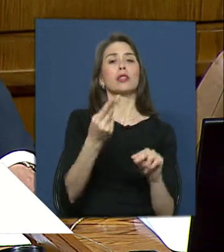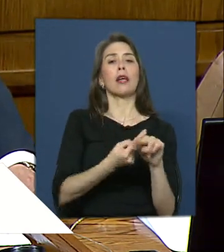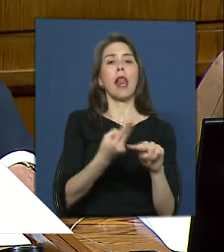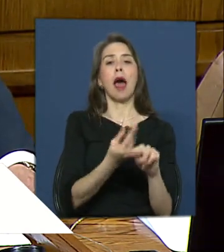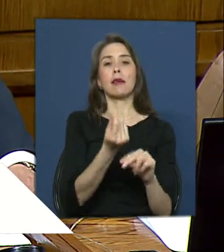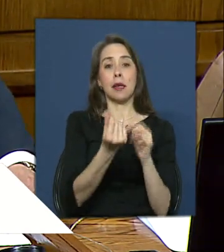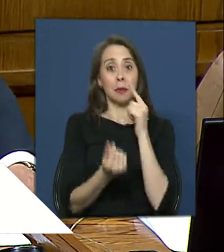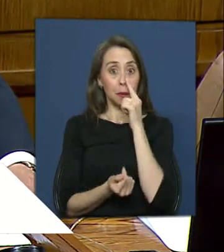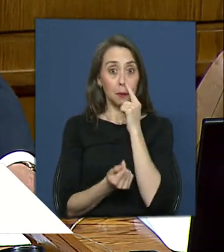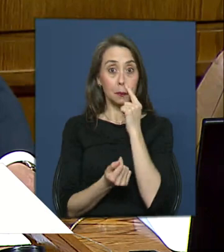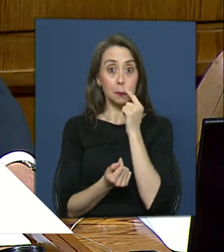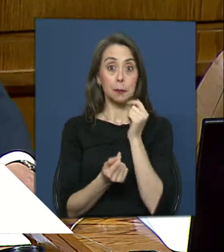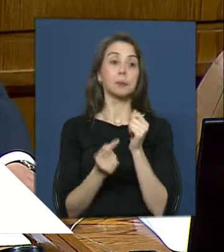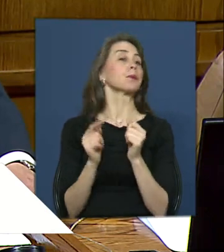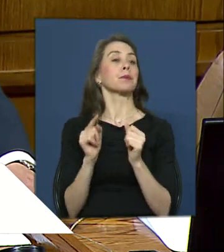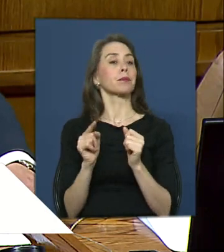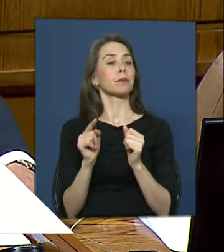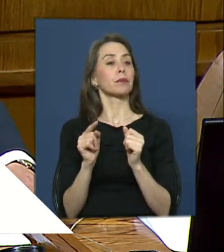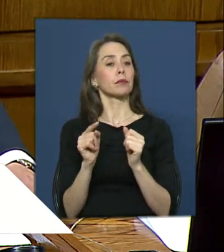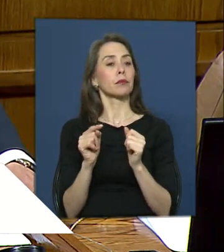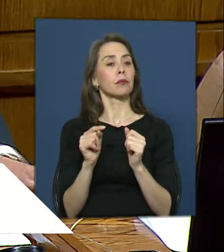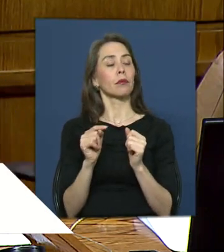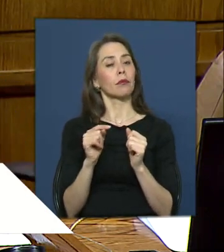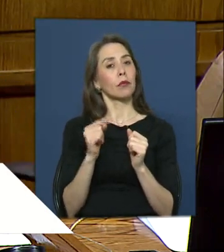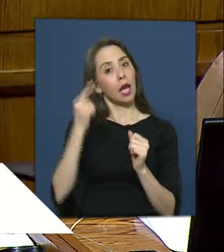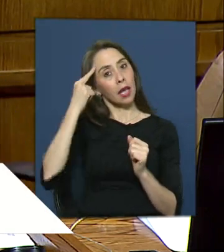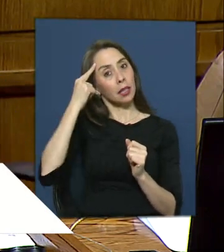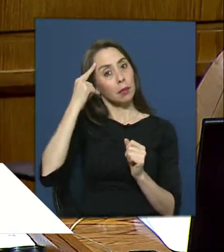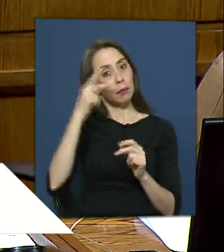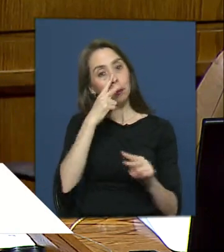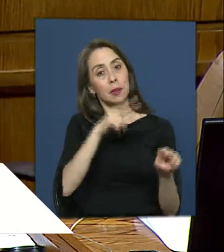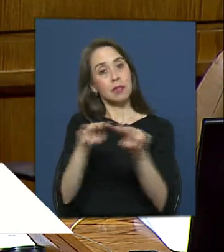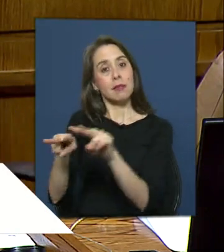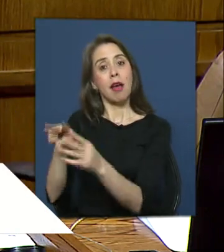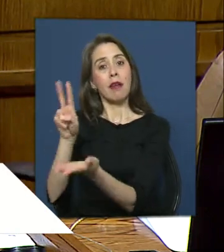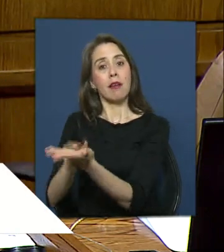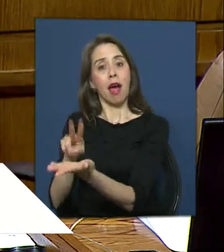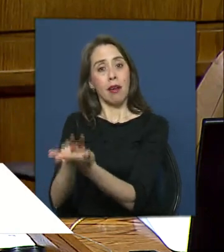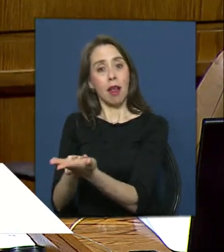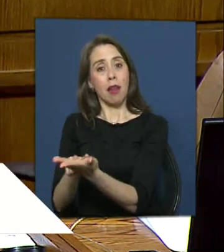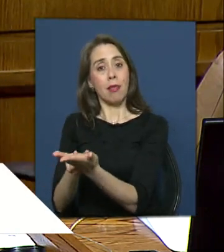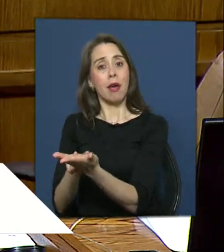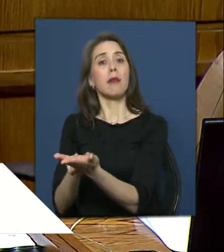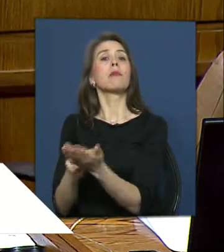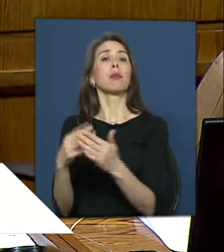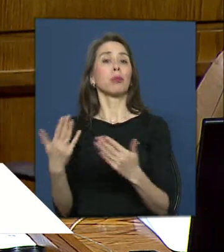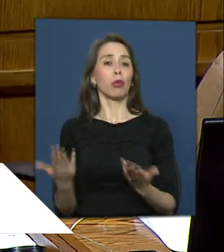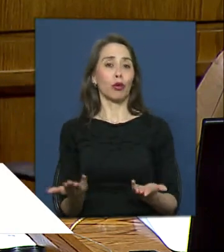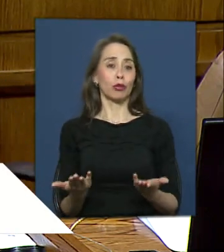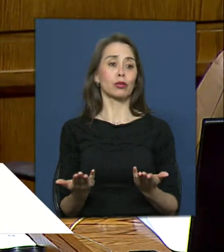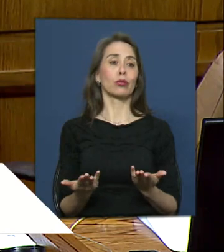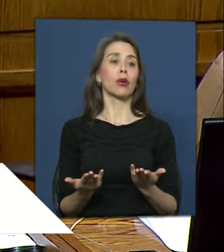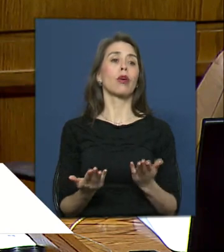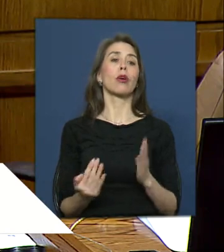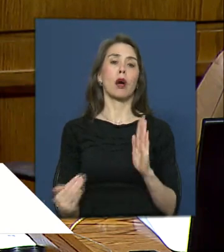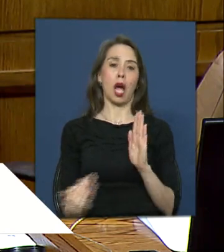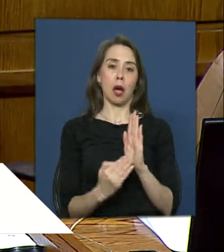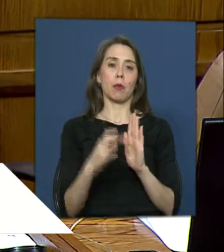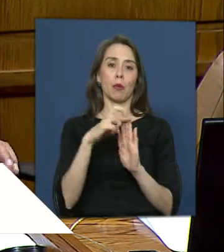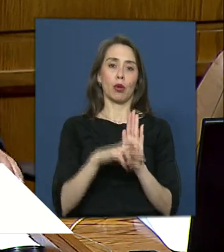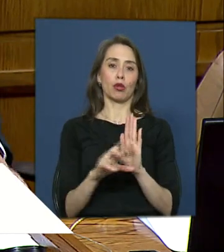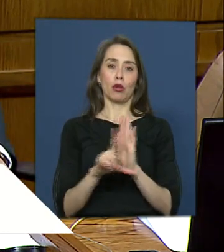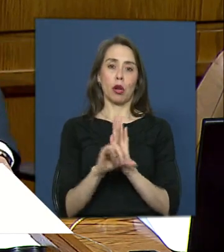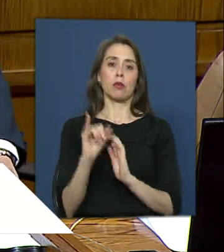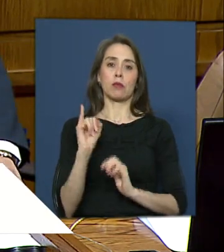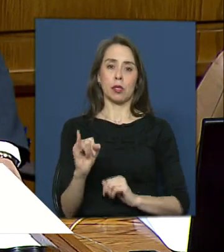estimados colegas, que un sentido de realidad nos lleva a plantearnos precisamente que debemos apoyar este proyecto. Yo lo